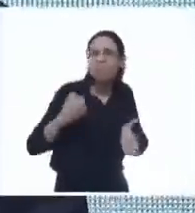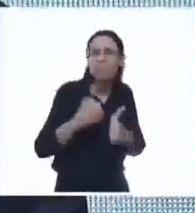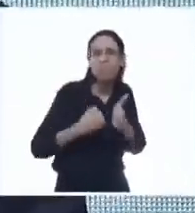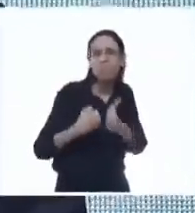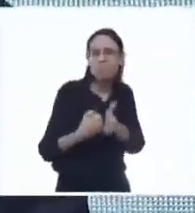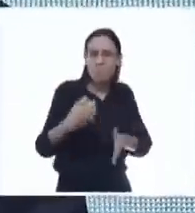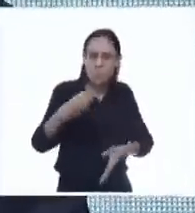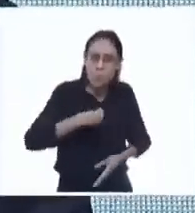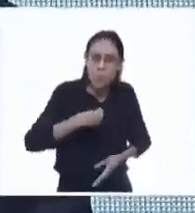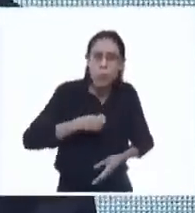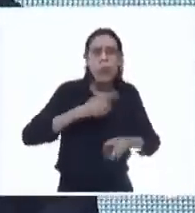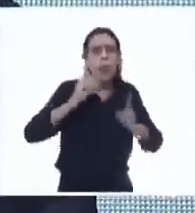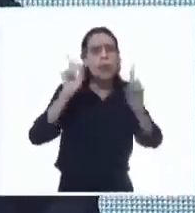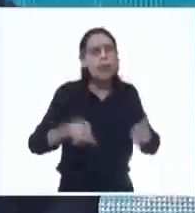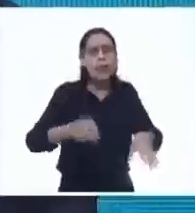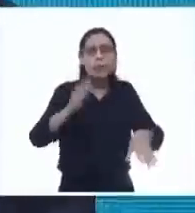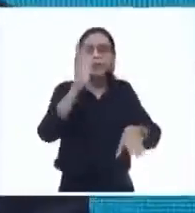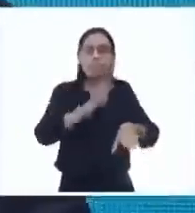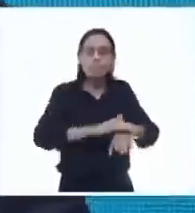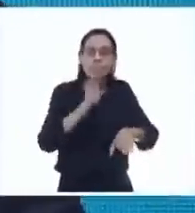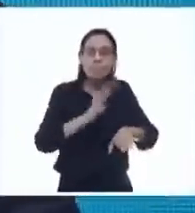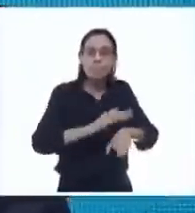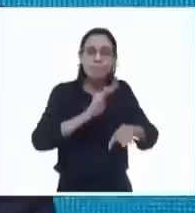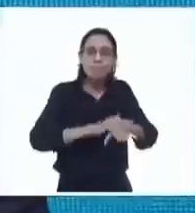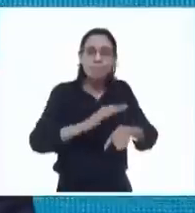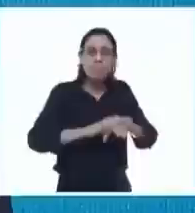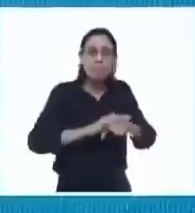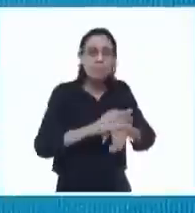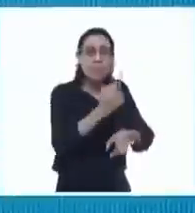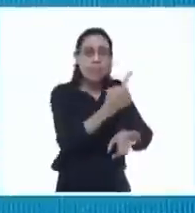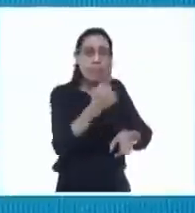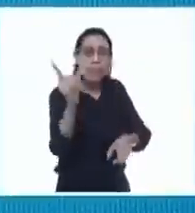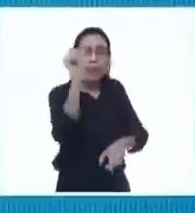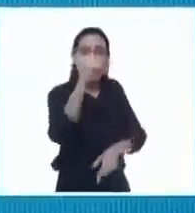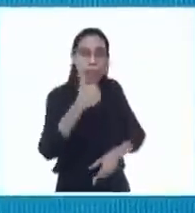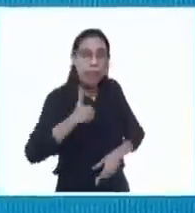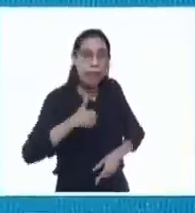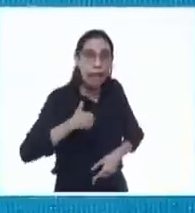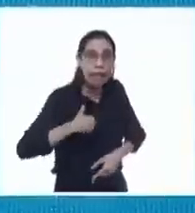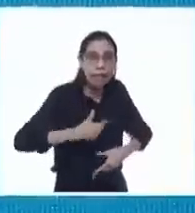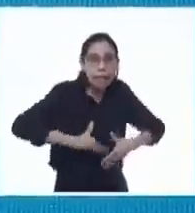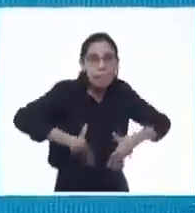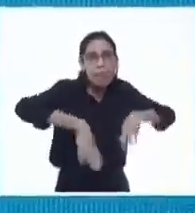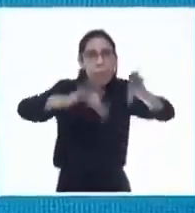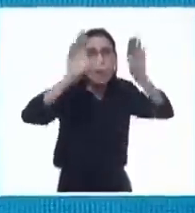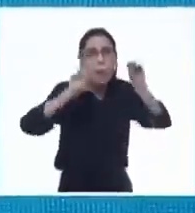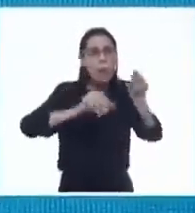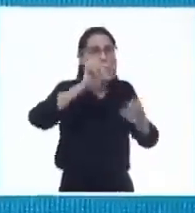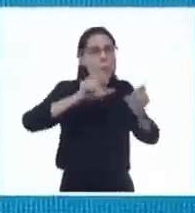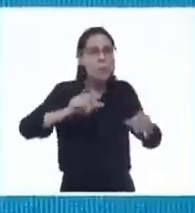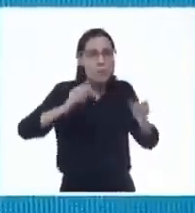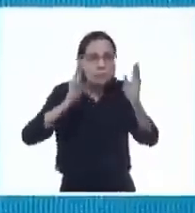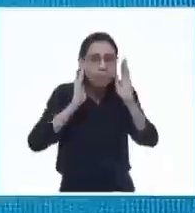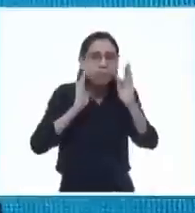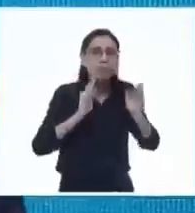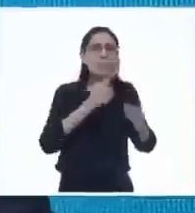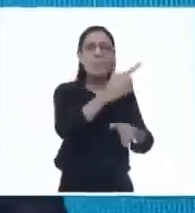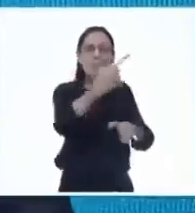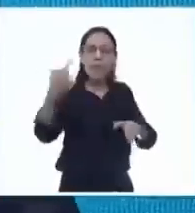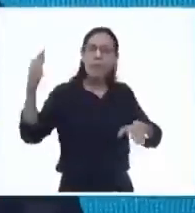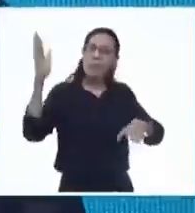compromiso, que de punta a punta de nuestra Argentina encontré en cada uno de